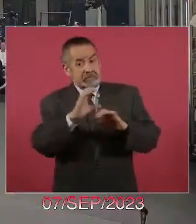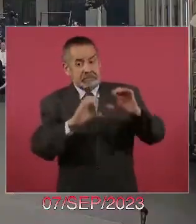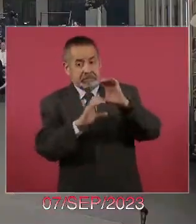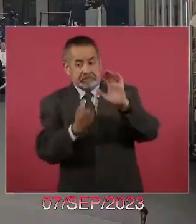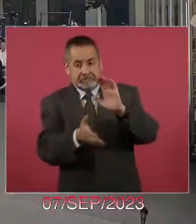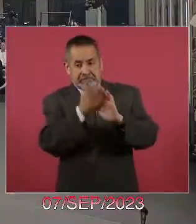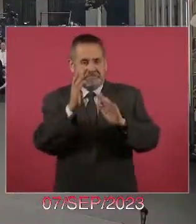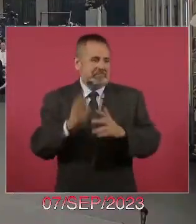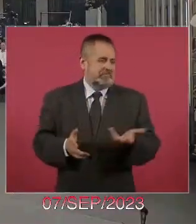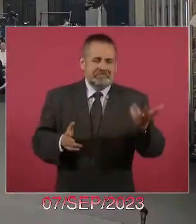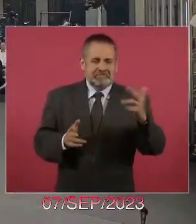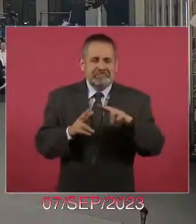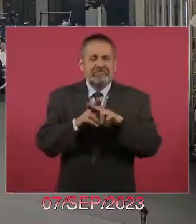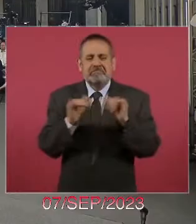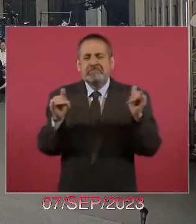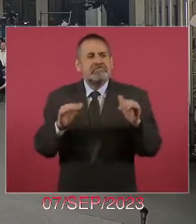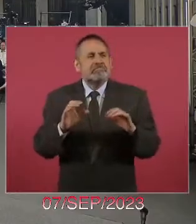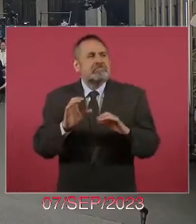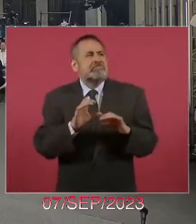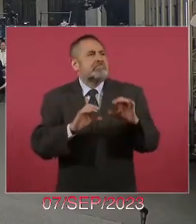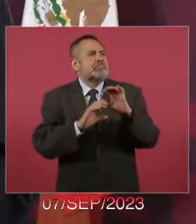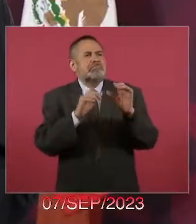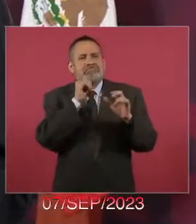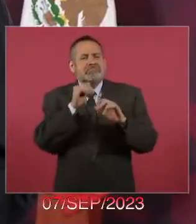ni siquiera alcanzamos a levantar.